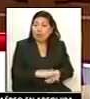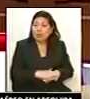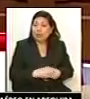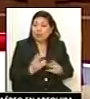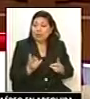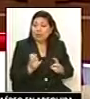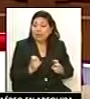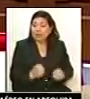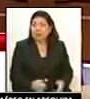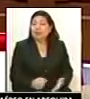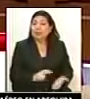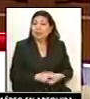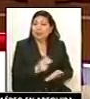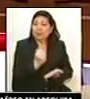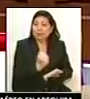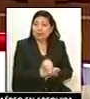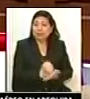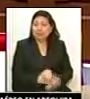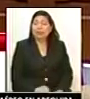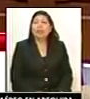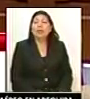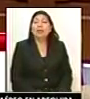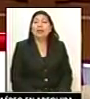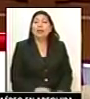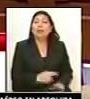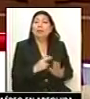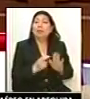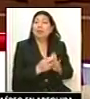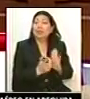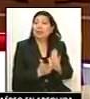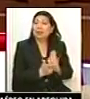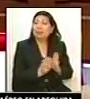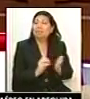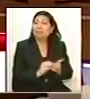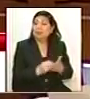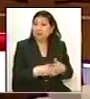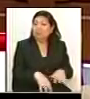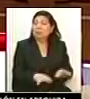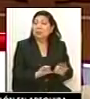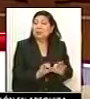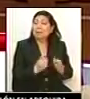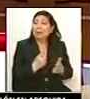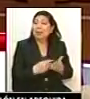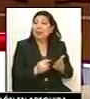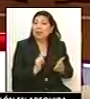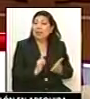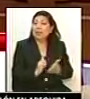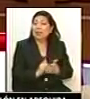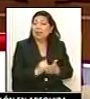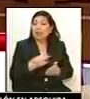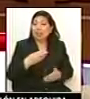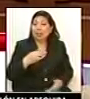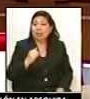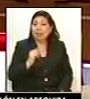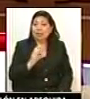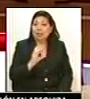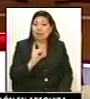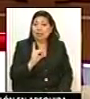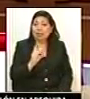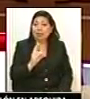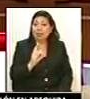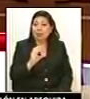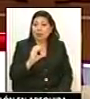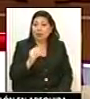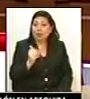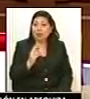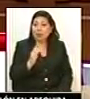de aprobaciones, en este caso este proyecto de ley que es tan importante para lo que es hidrocarburos, presidente. Si bien es cierto, a